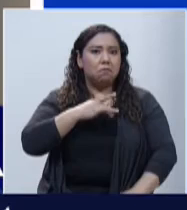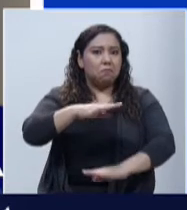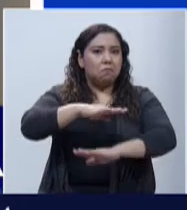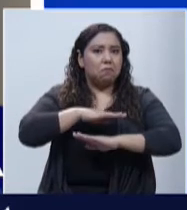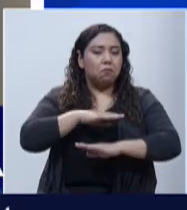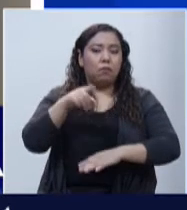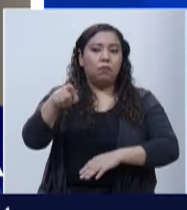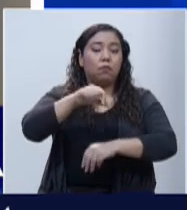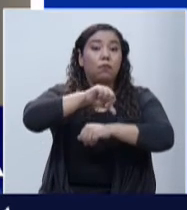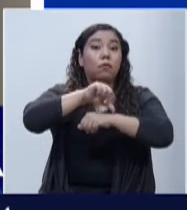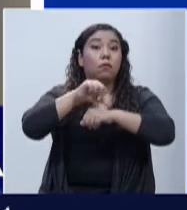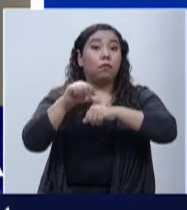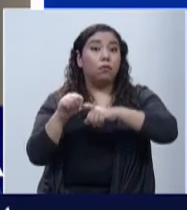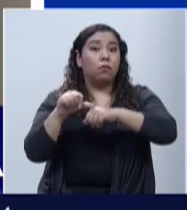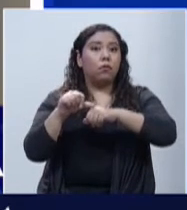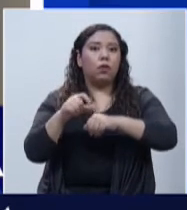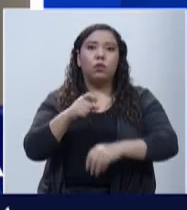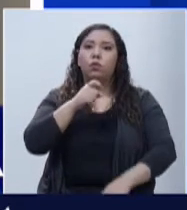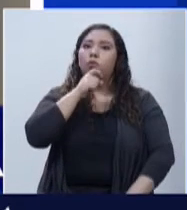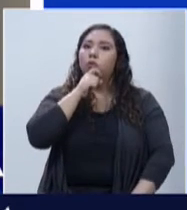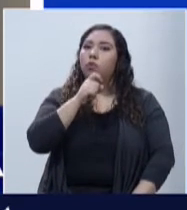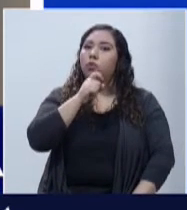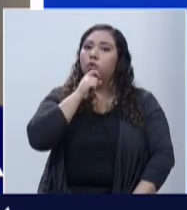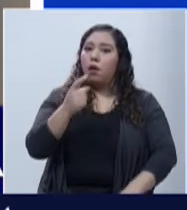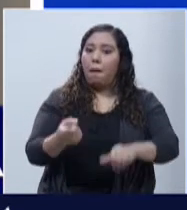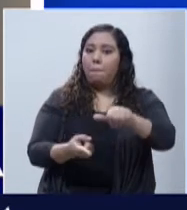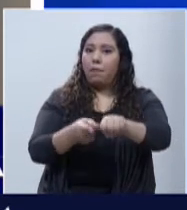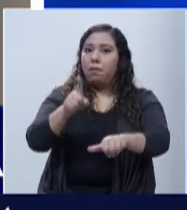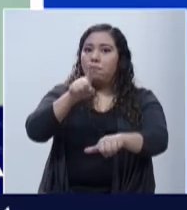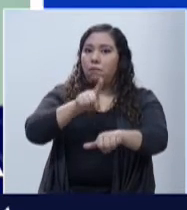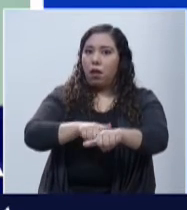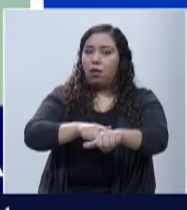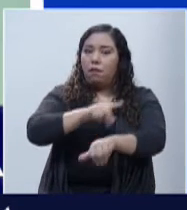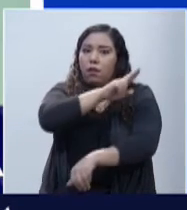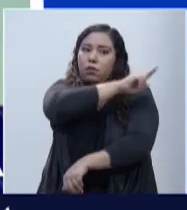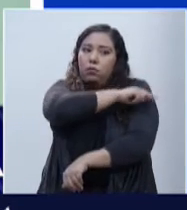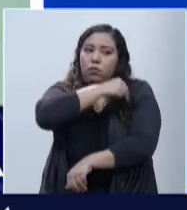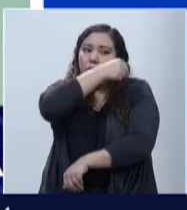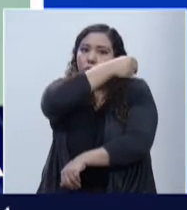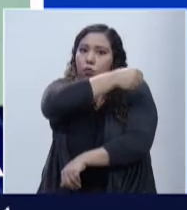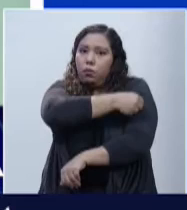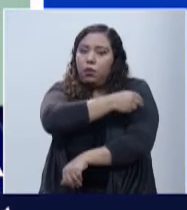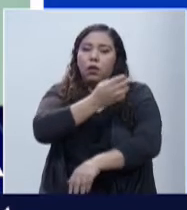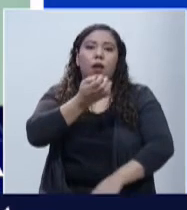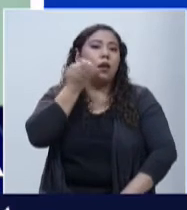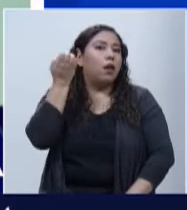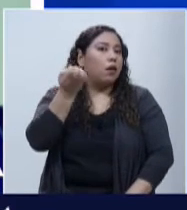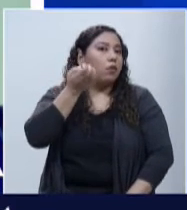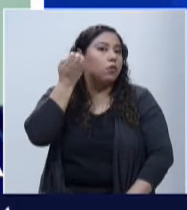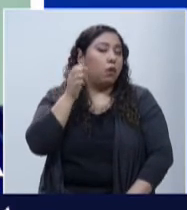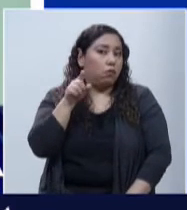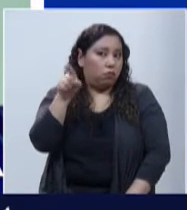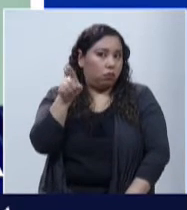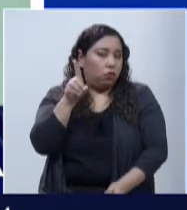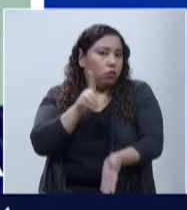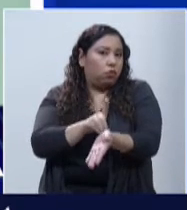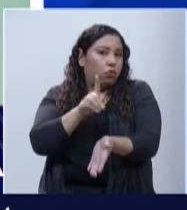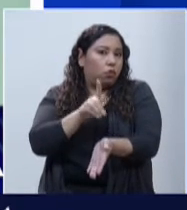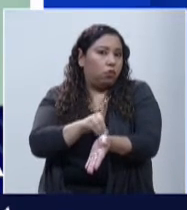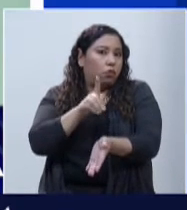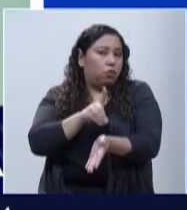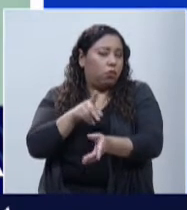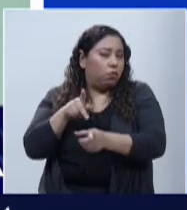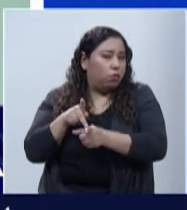cirugía de alta complejidad es la primera que se realiza en el centro de asistencial por médicos de esta especialidad en